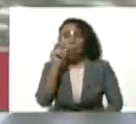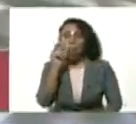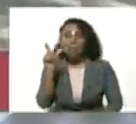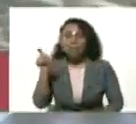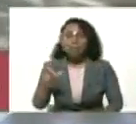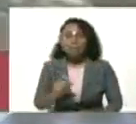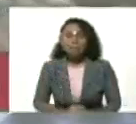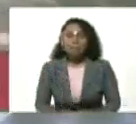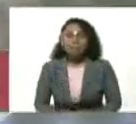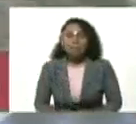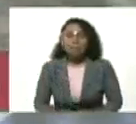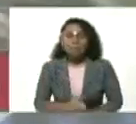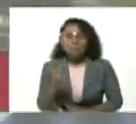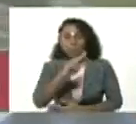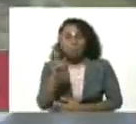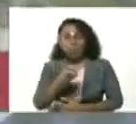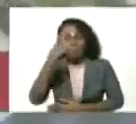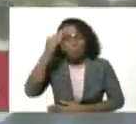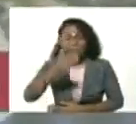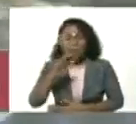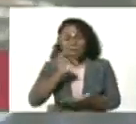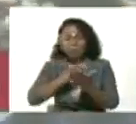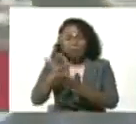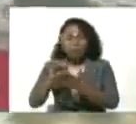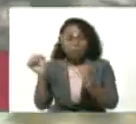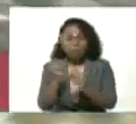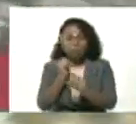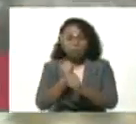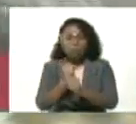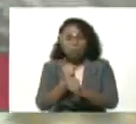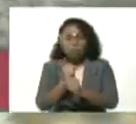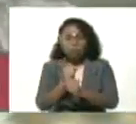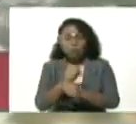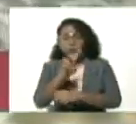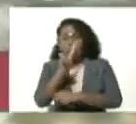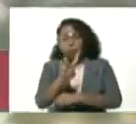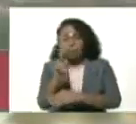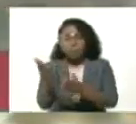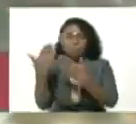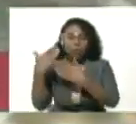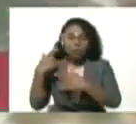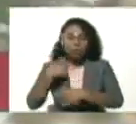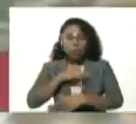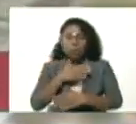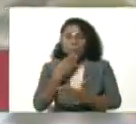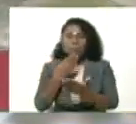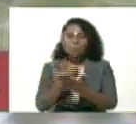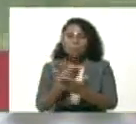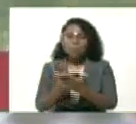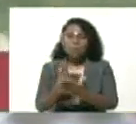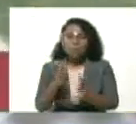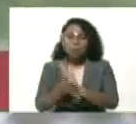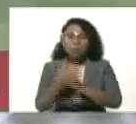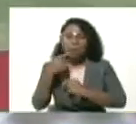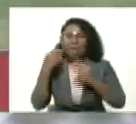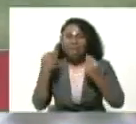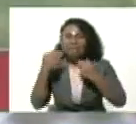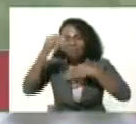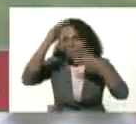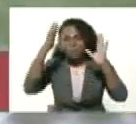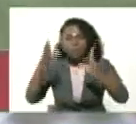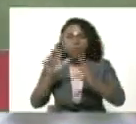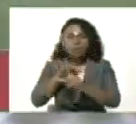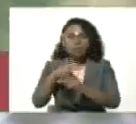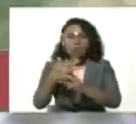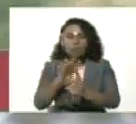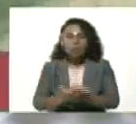jefe, Hernández Lare, comandante estratégico operacional, que todo el apoyo que hemos solicitado nos lo han dado para atender esta